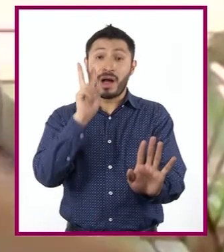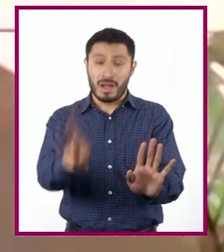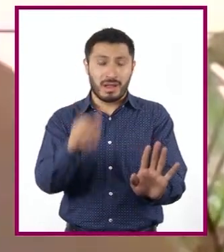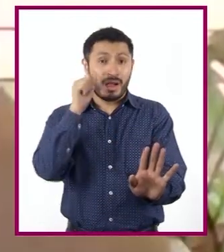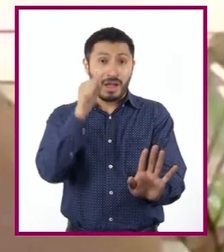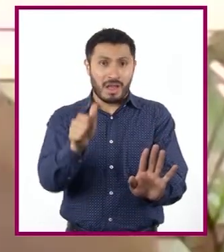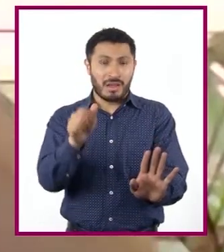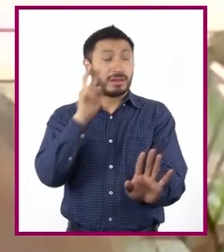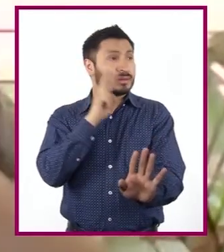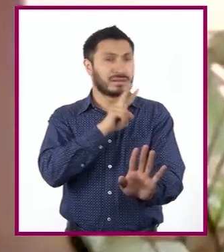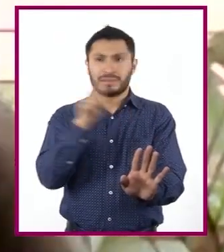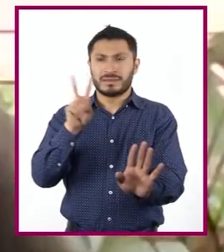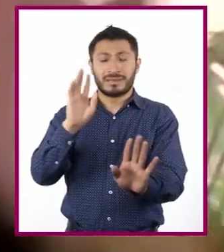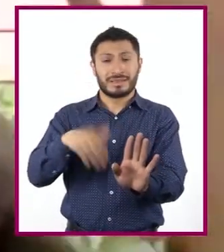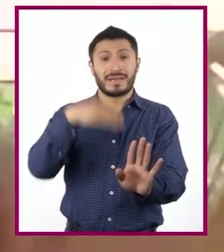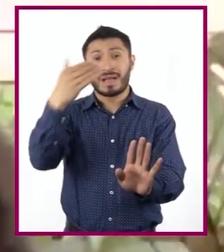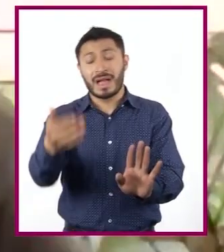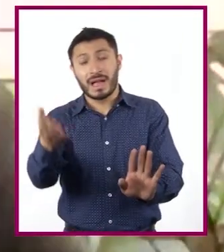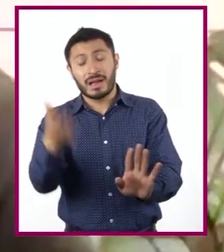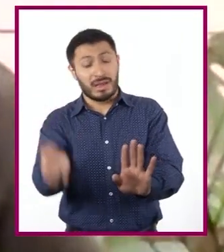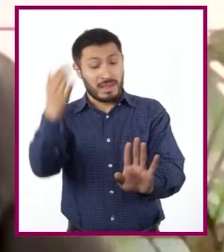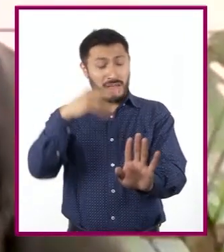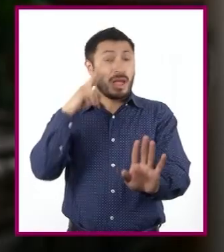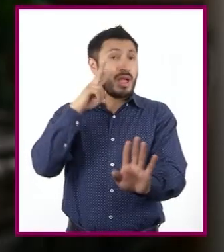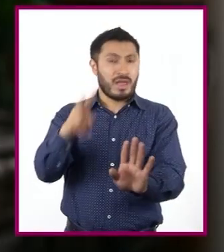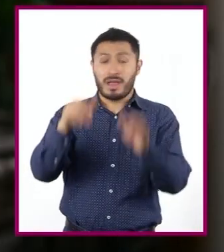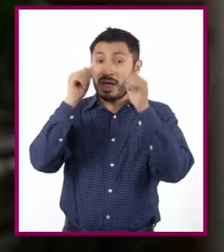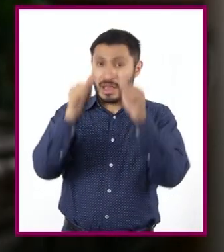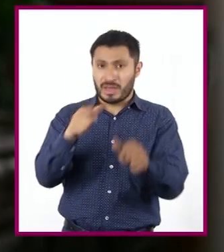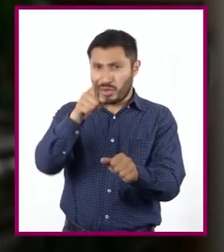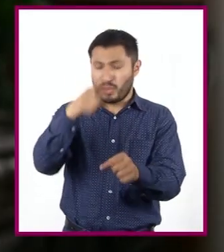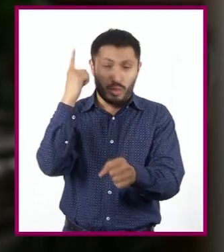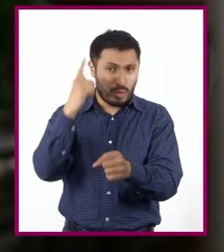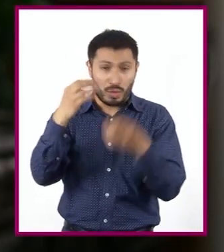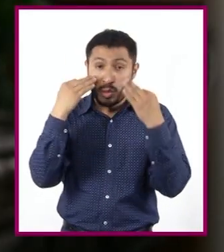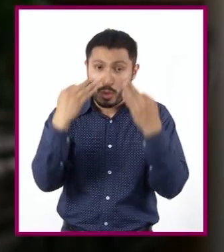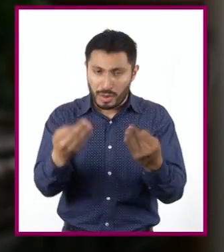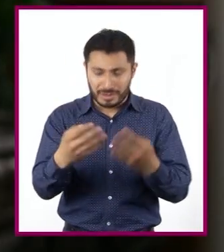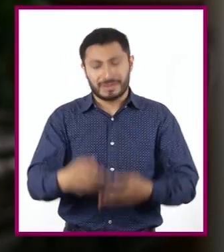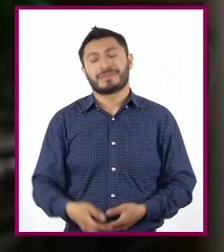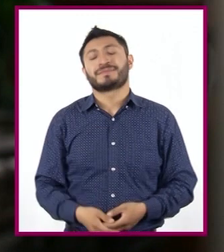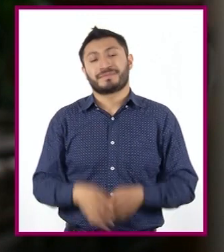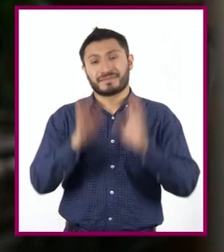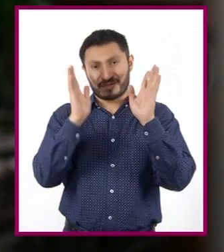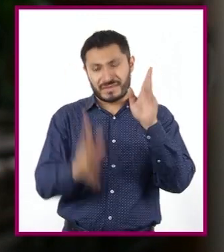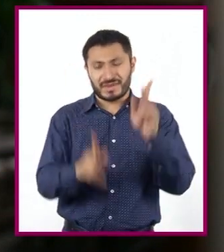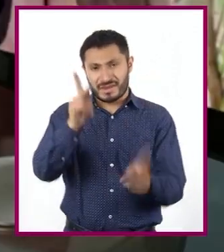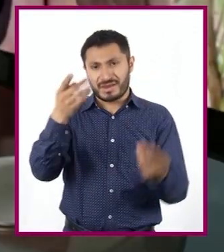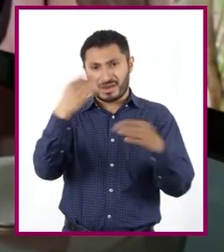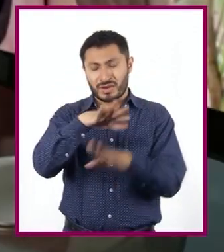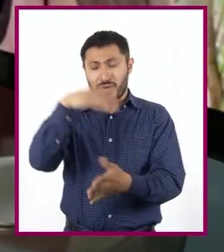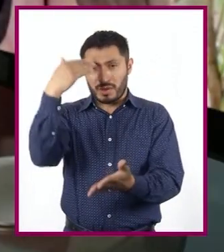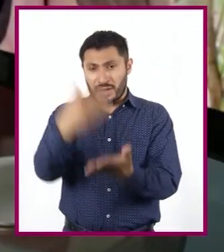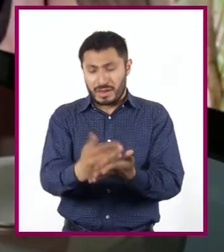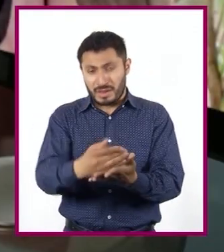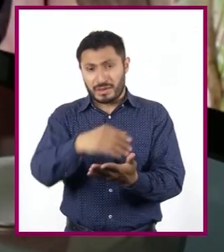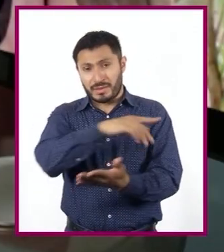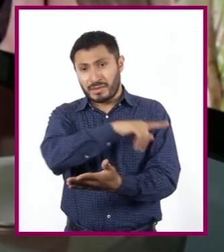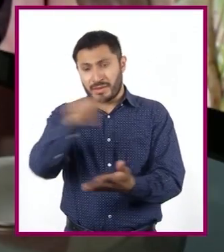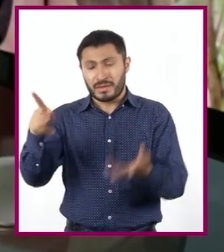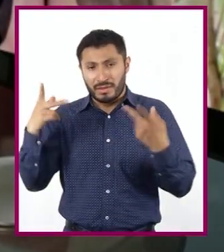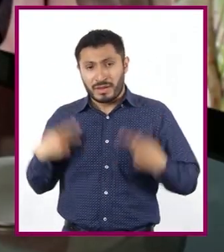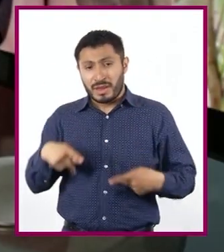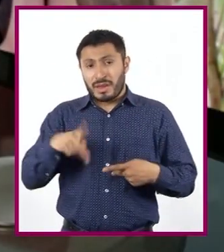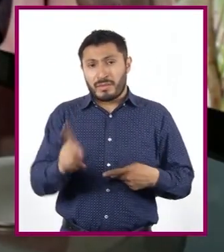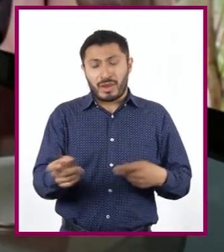deleite, y de vez en cuando también hay que leer libros que son parte como del imaginario cultural a nivel global, y de pronto podemos